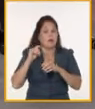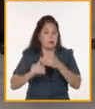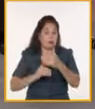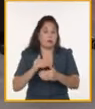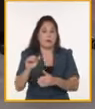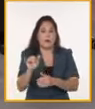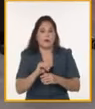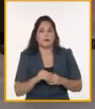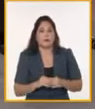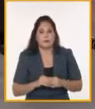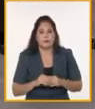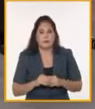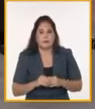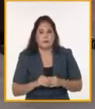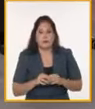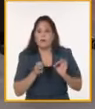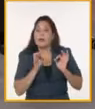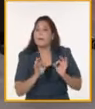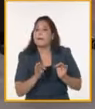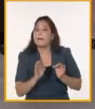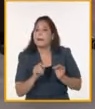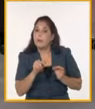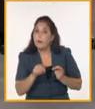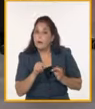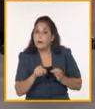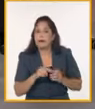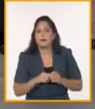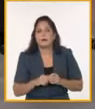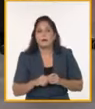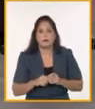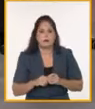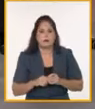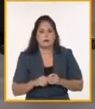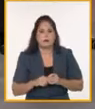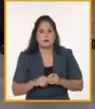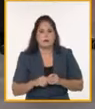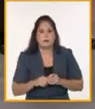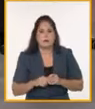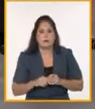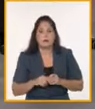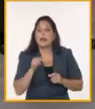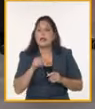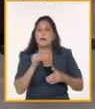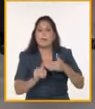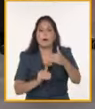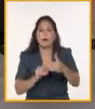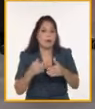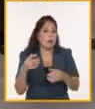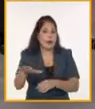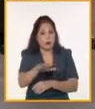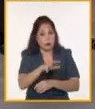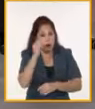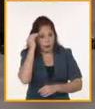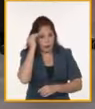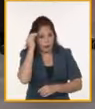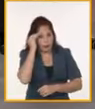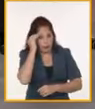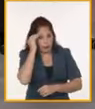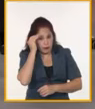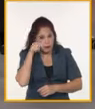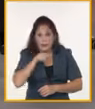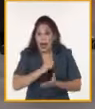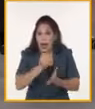eh Es decir esto es un bajo ese concepto esto también es un proceso de aprendizaje no quiere decir que todo lo que se